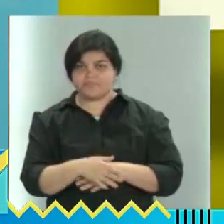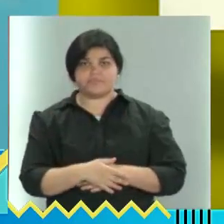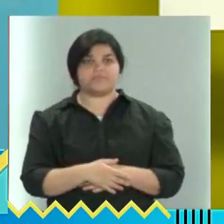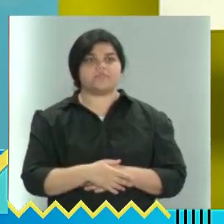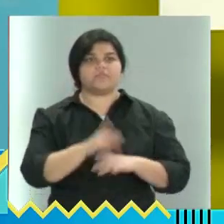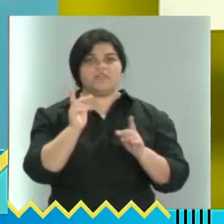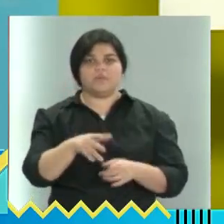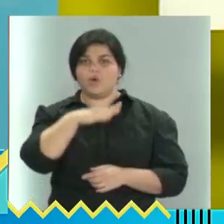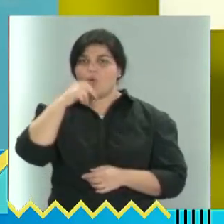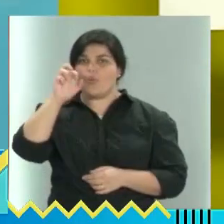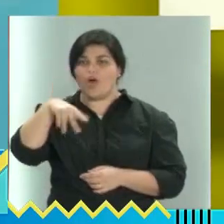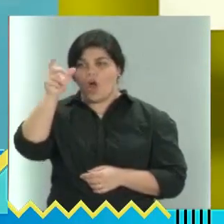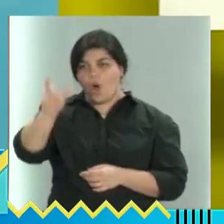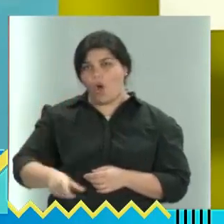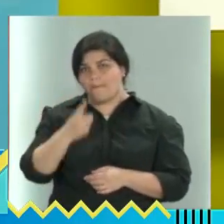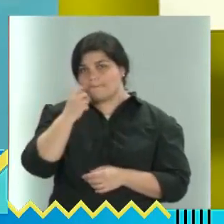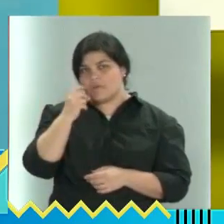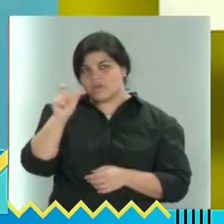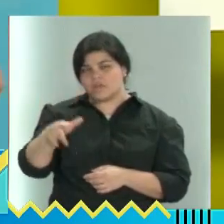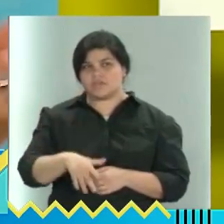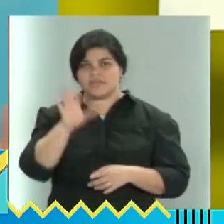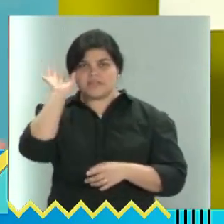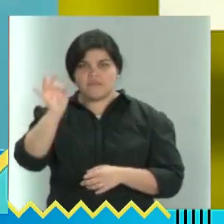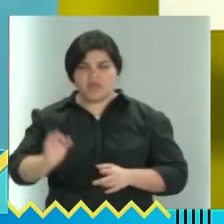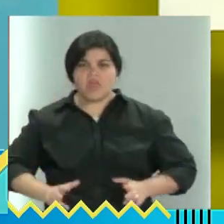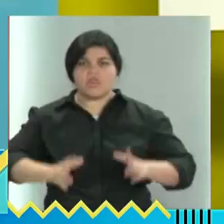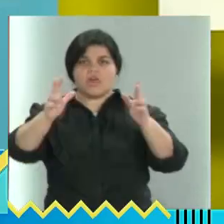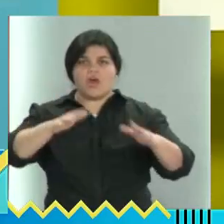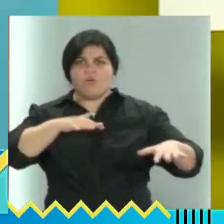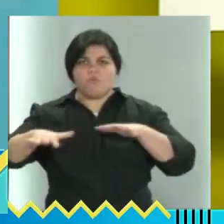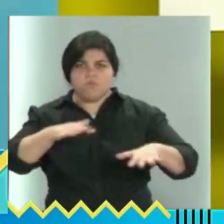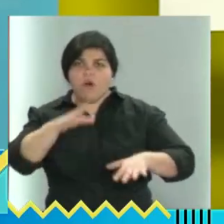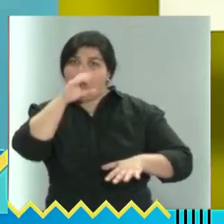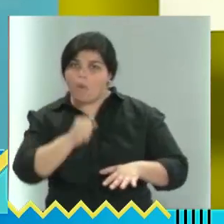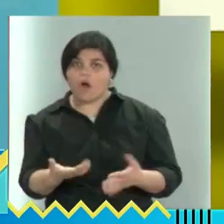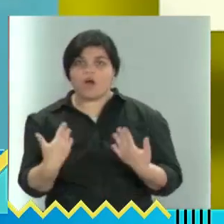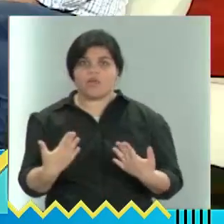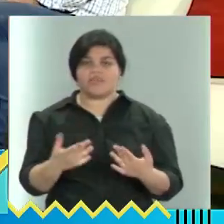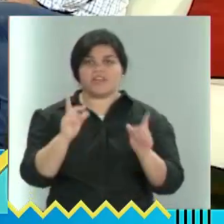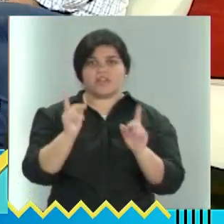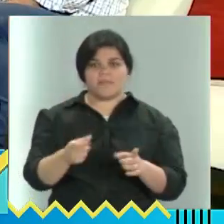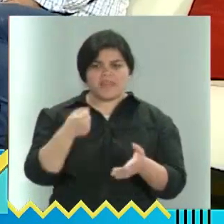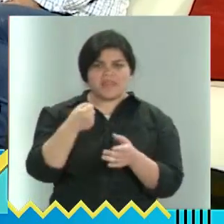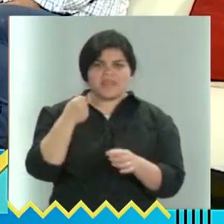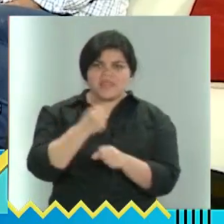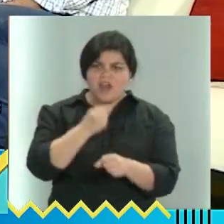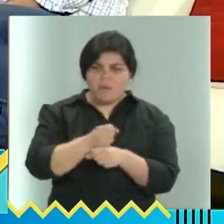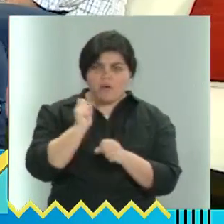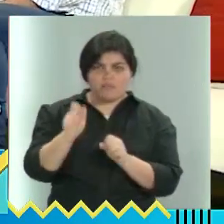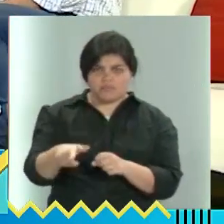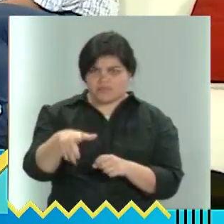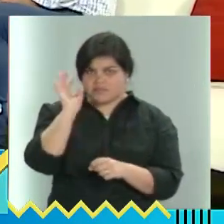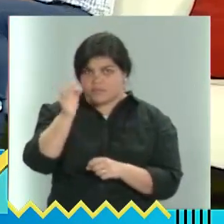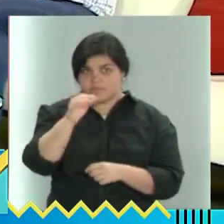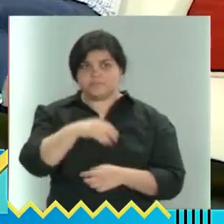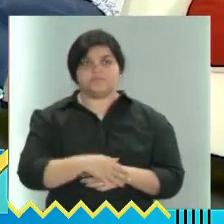Juan Augusto, este trabajo sobre estructuras sismorresistentes, ¿no? Teniendo en cuenta el lugar en el que vivimos, ¿también fue muy fuerte ese trabajo en él? Mira, yo te